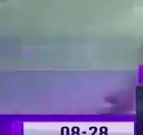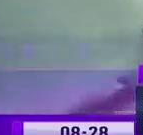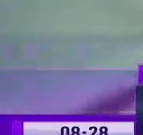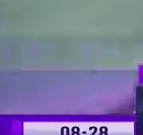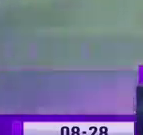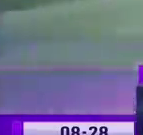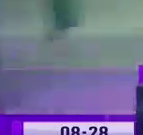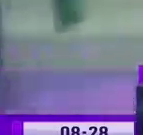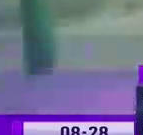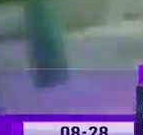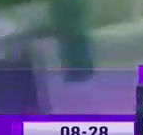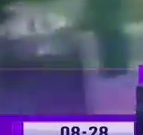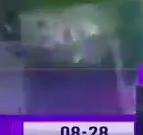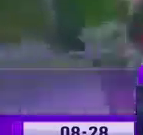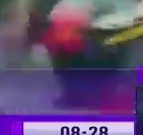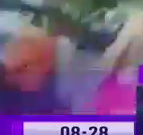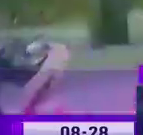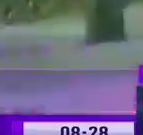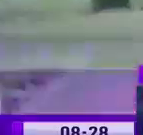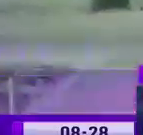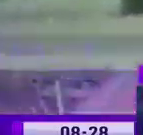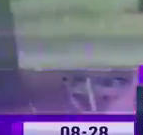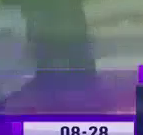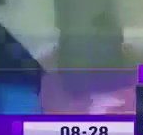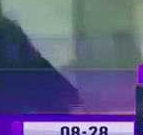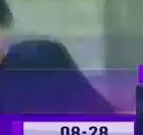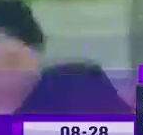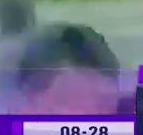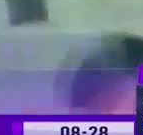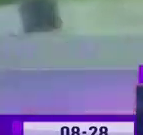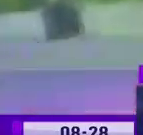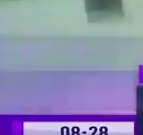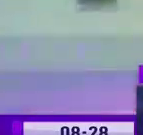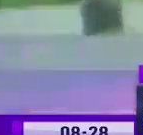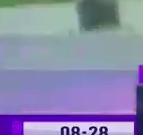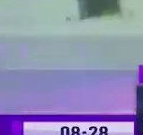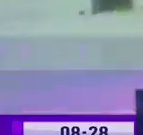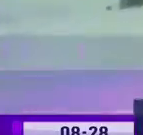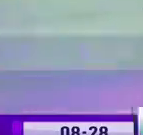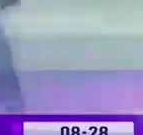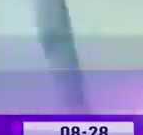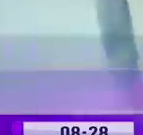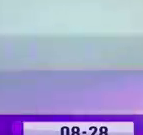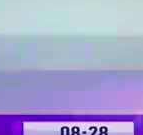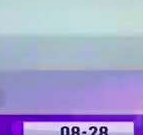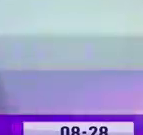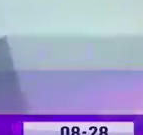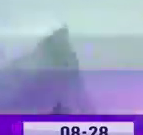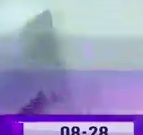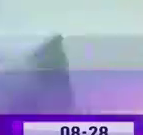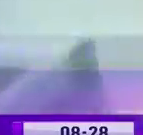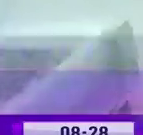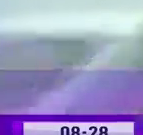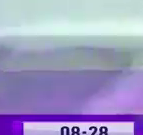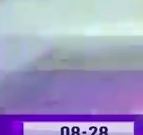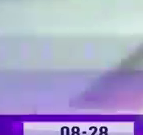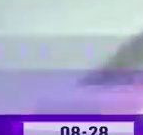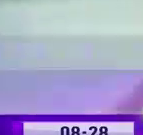periodista de Teleamazonas fue agredido con una pedrada. Le estaremos contando esto y más al